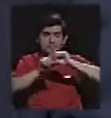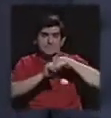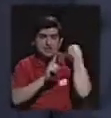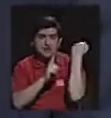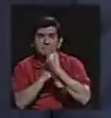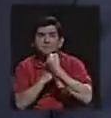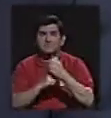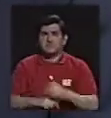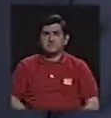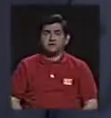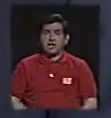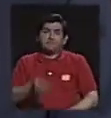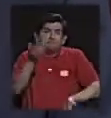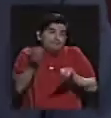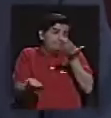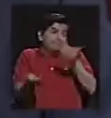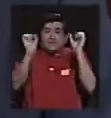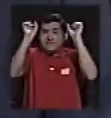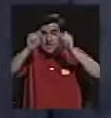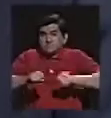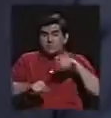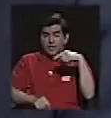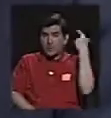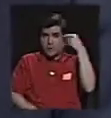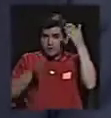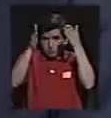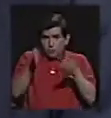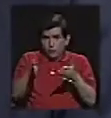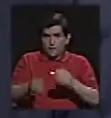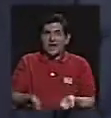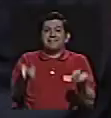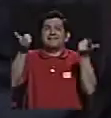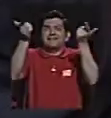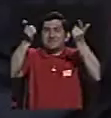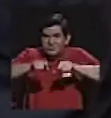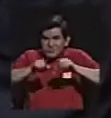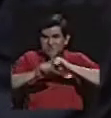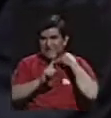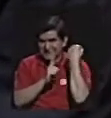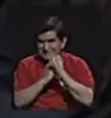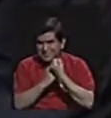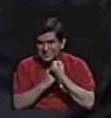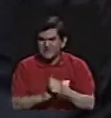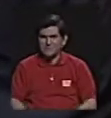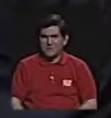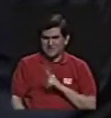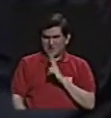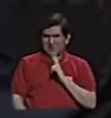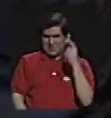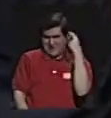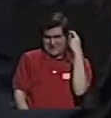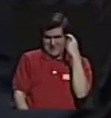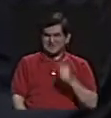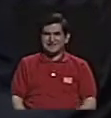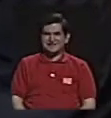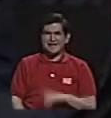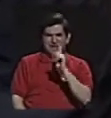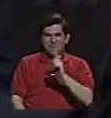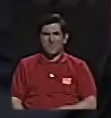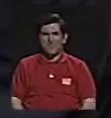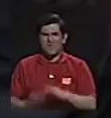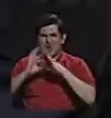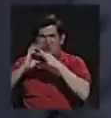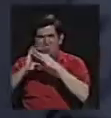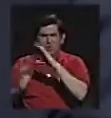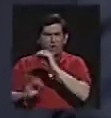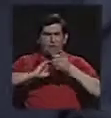que eventualmente puedan llegar a gobernar. Si así llegara a ser, es realista pensar que una coalición o alianza planteada en esos